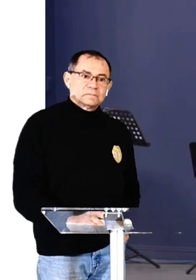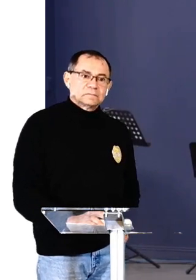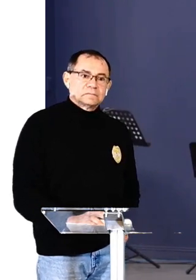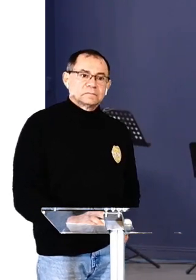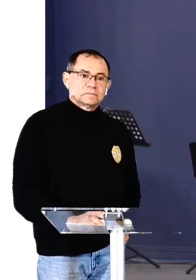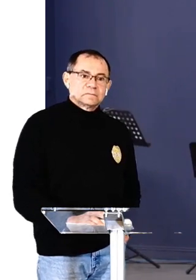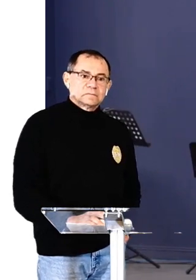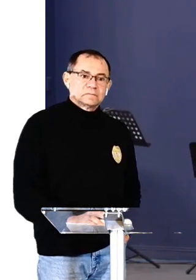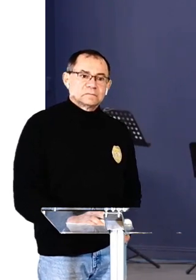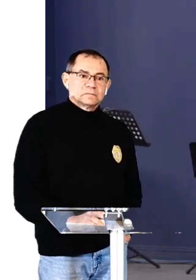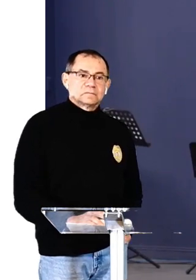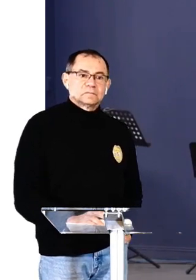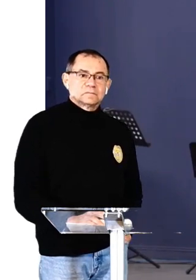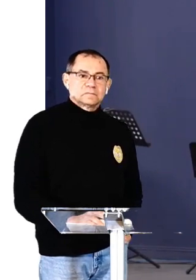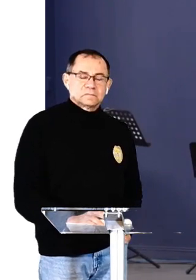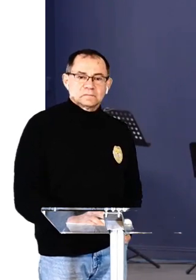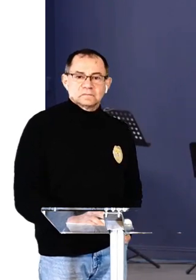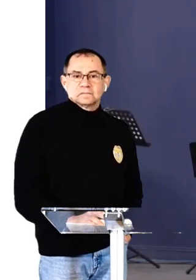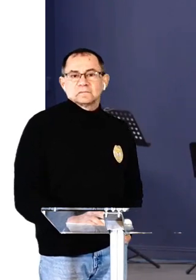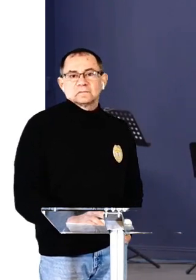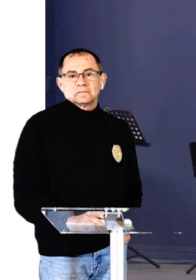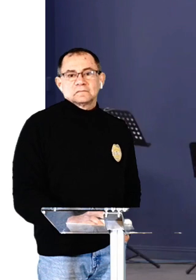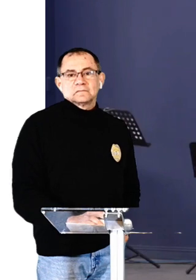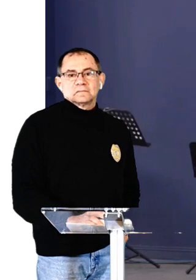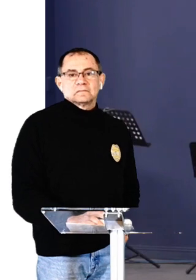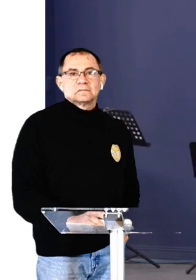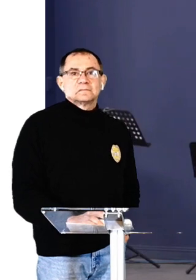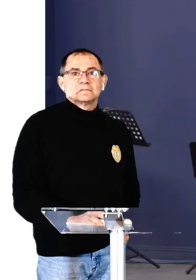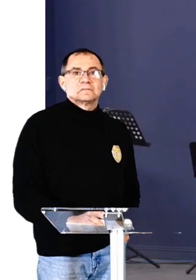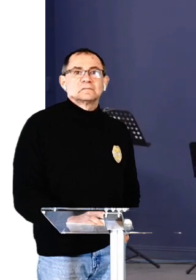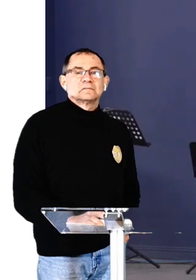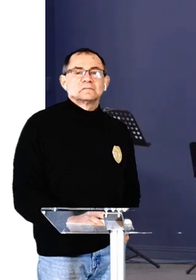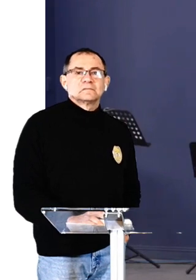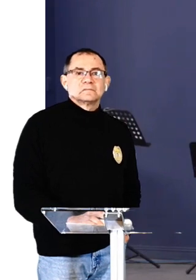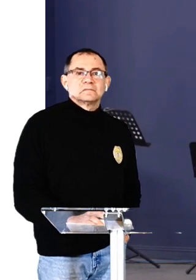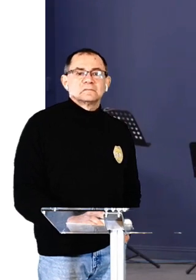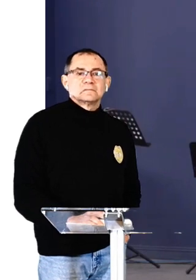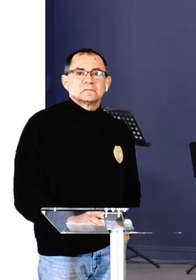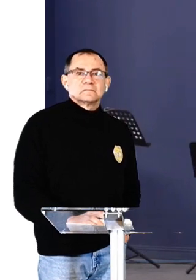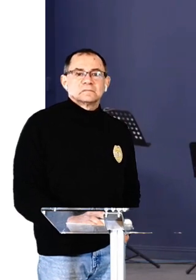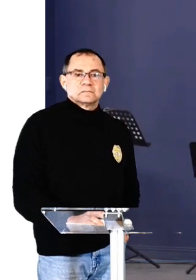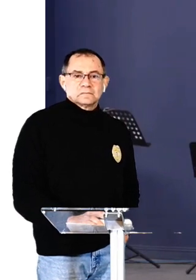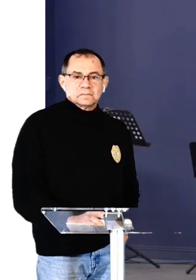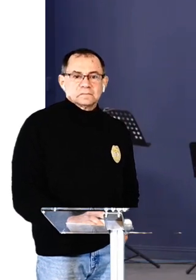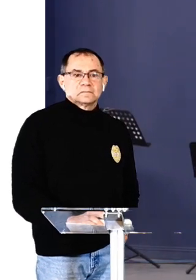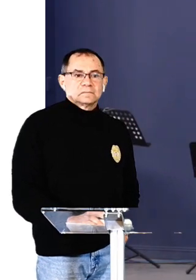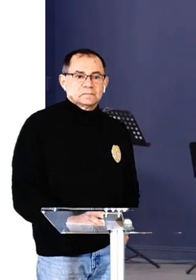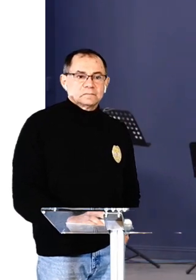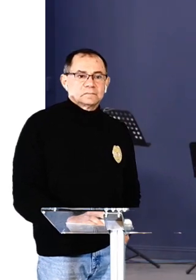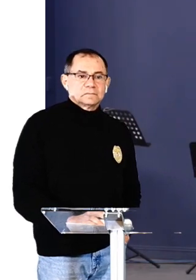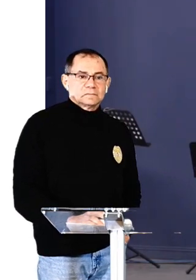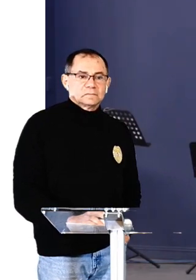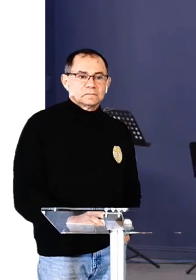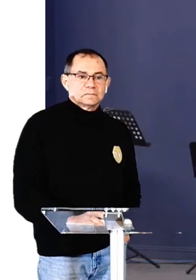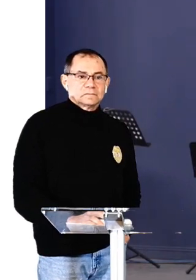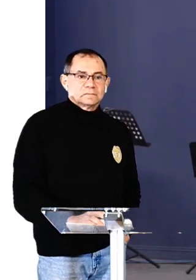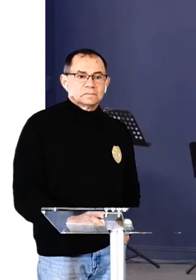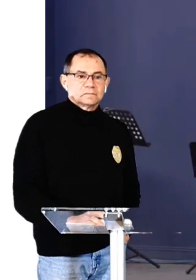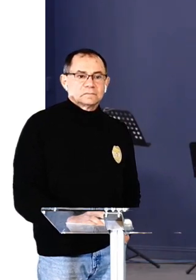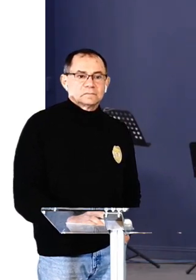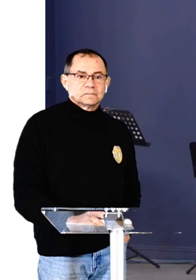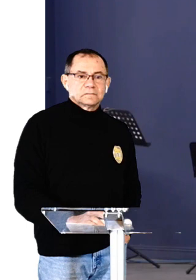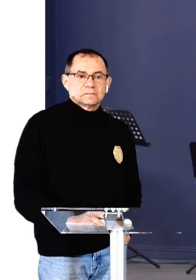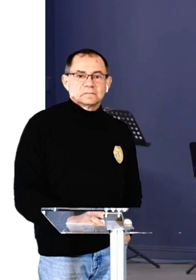Jerusalén, trayendo enfermos y atormentados de espíritus inmundos, y todos eran sanados. Ya Jesús